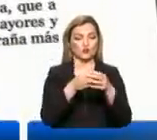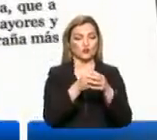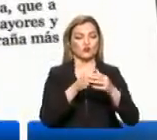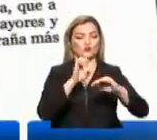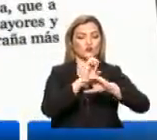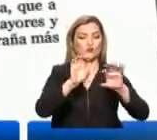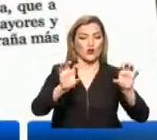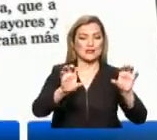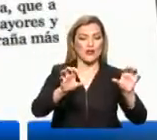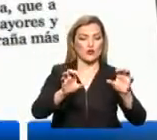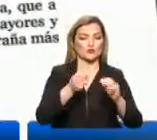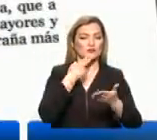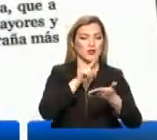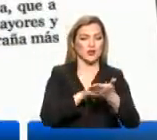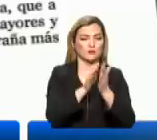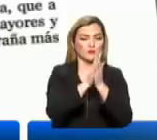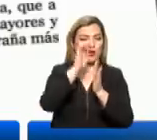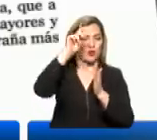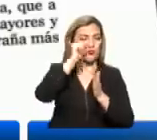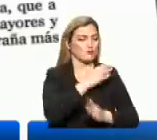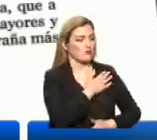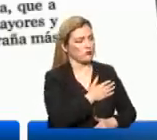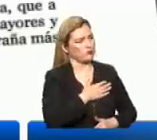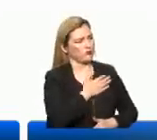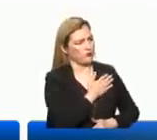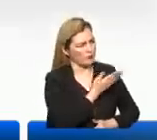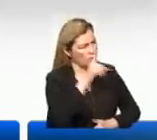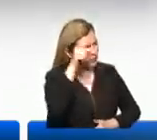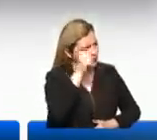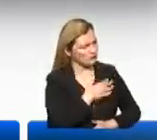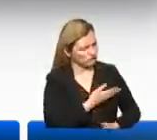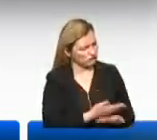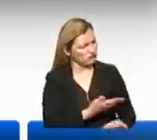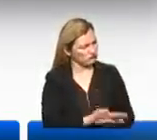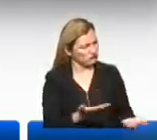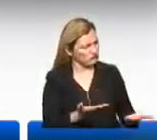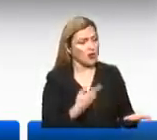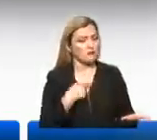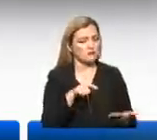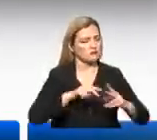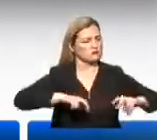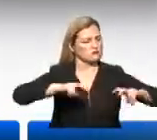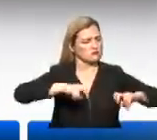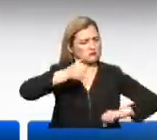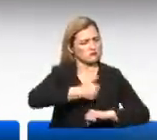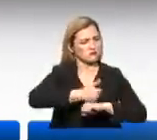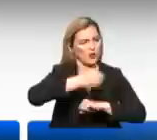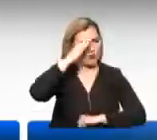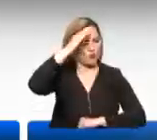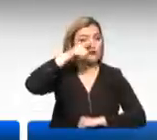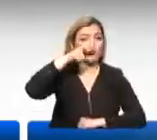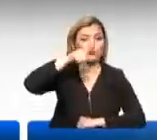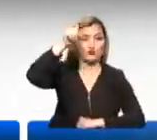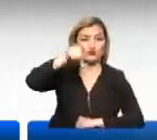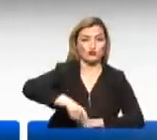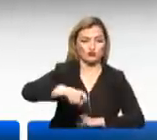de Radiodifusión, en otra misiva, solicitó al gobierno nacional, de forma comedida pero enérgica, que a través de los órganos de investigación policial junto con la fiscalía